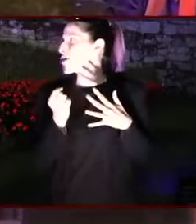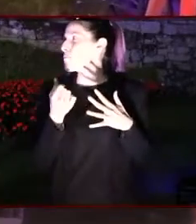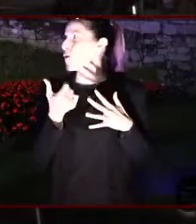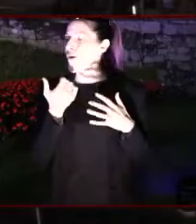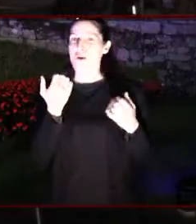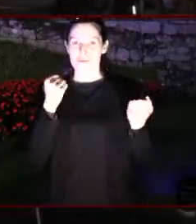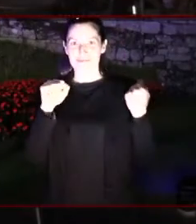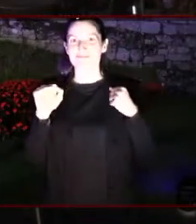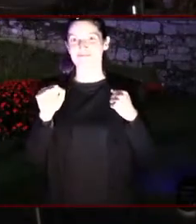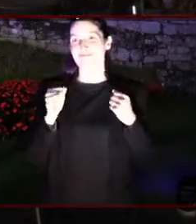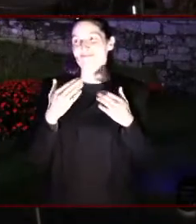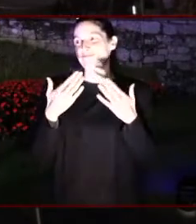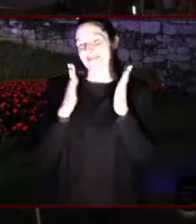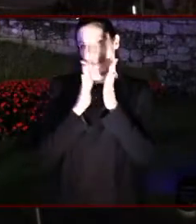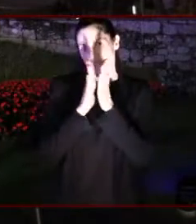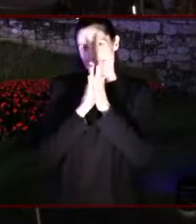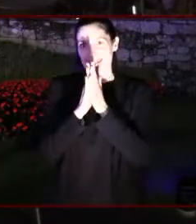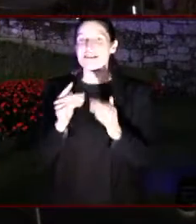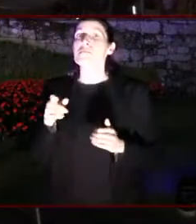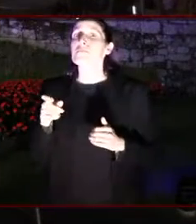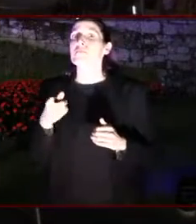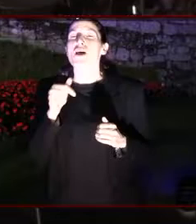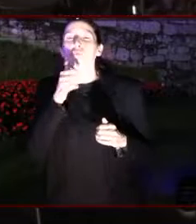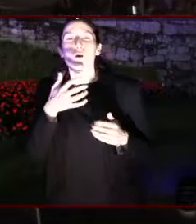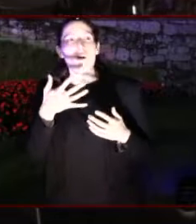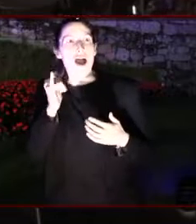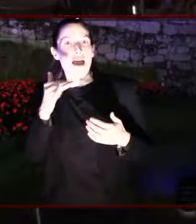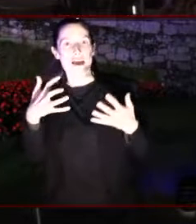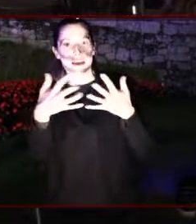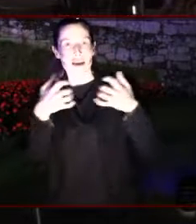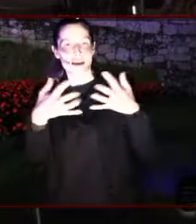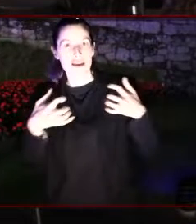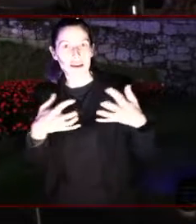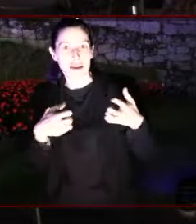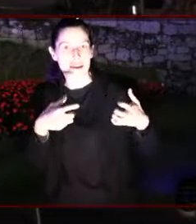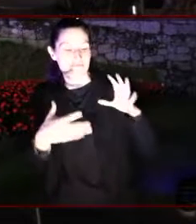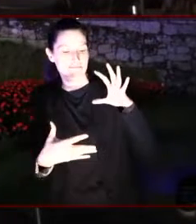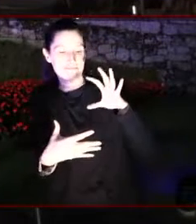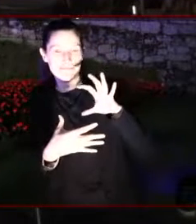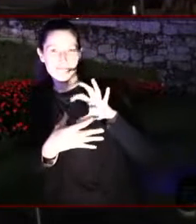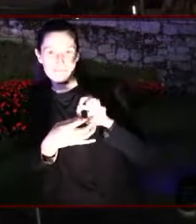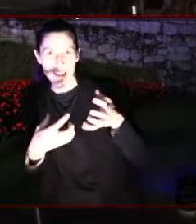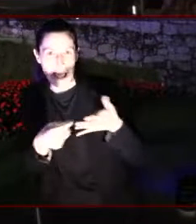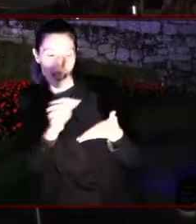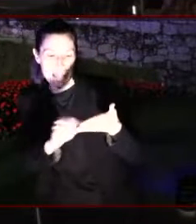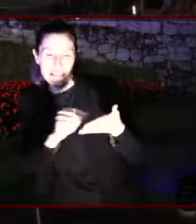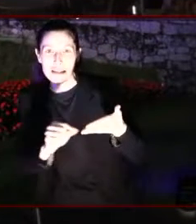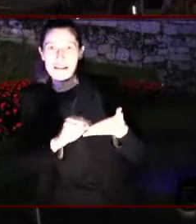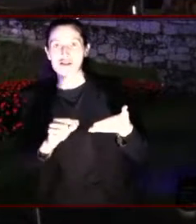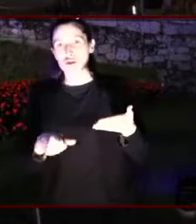Costas. Porque queríamos que tibra unha parte narrativa que tiña que ver un pouco coa letra e demais. Nada, e